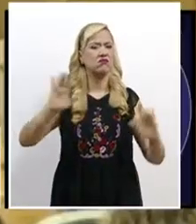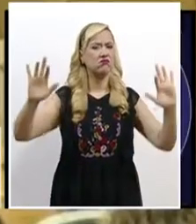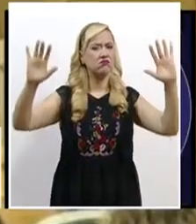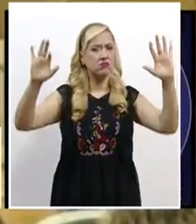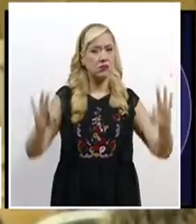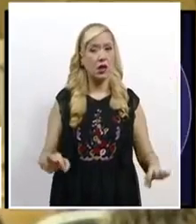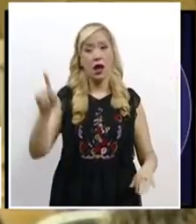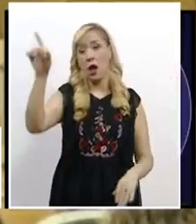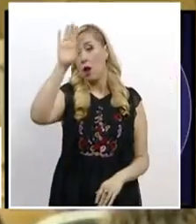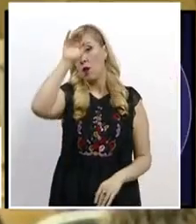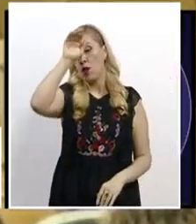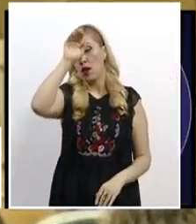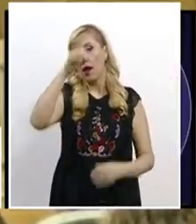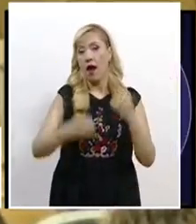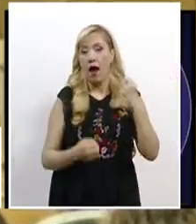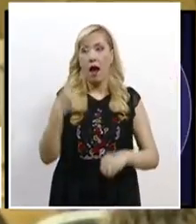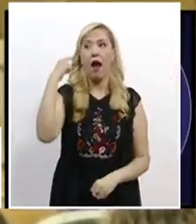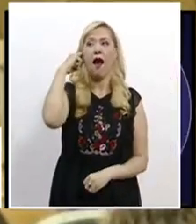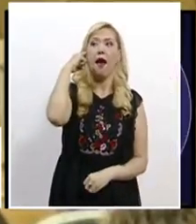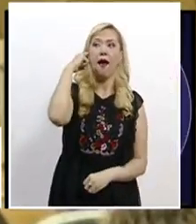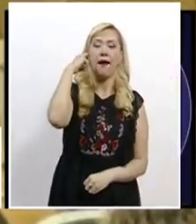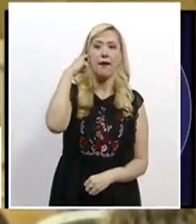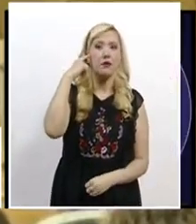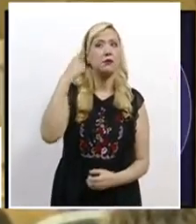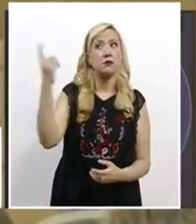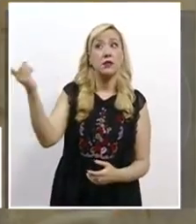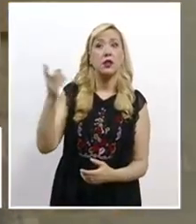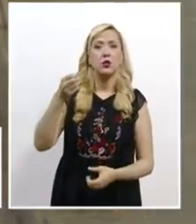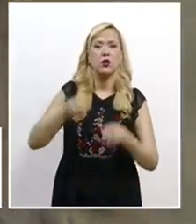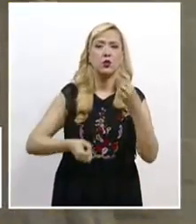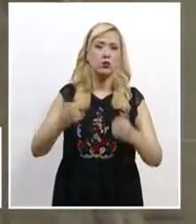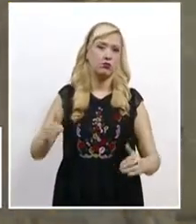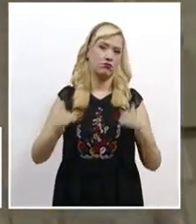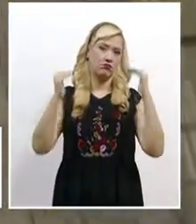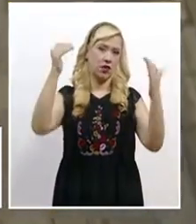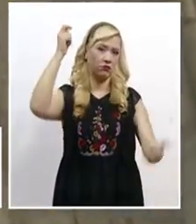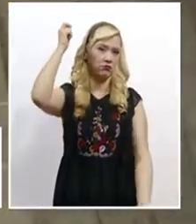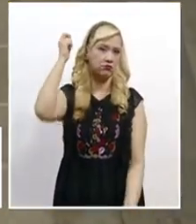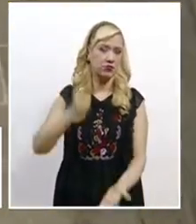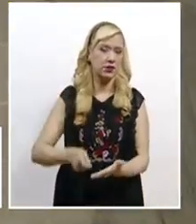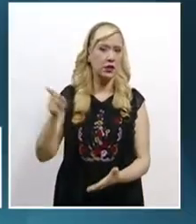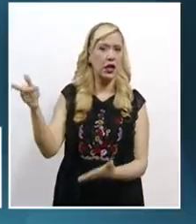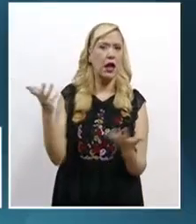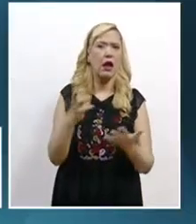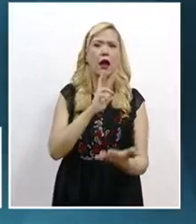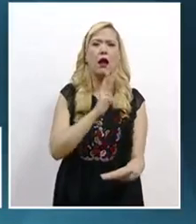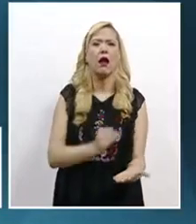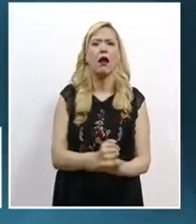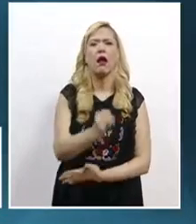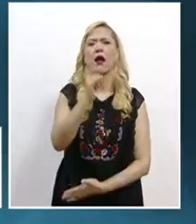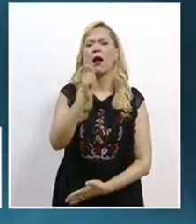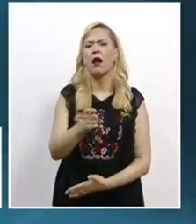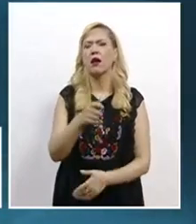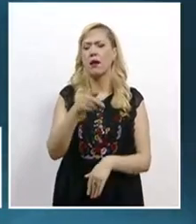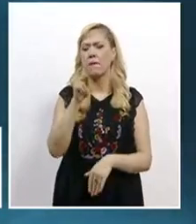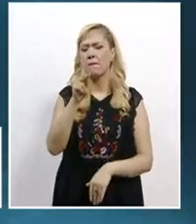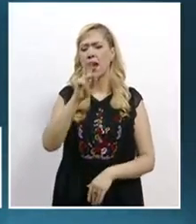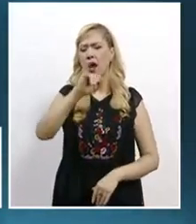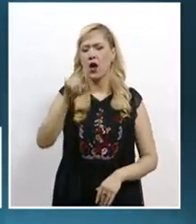Monterrey destacó en esta ocasión una resolución de la Suprema Corte de Justicia de la Nación. Se trata de la jurisprudencia